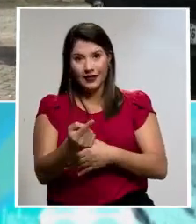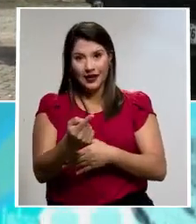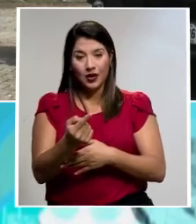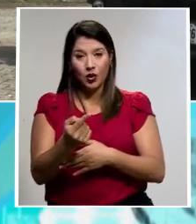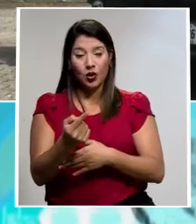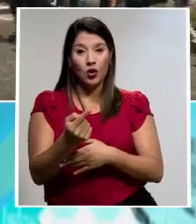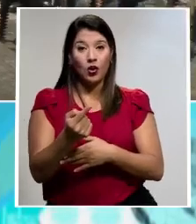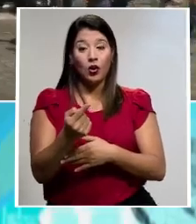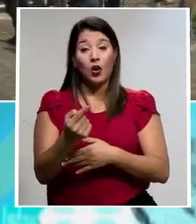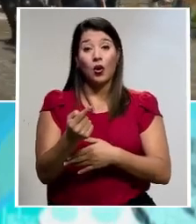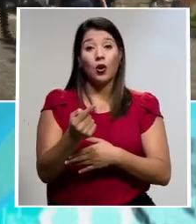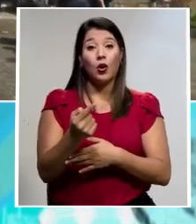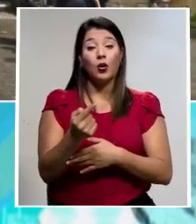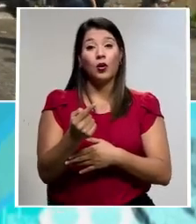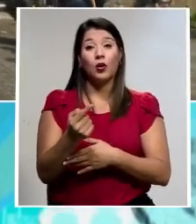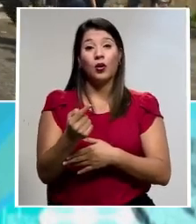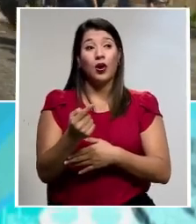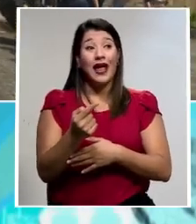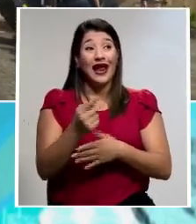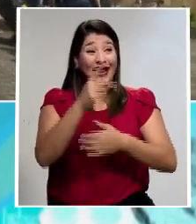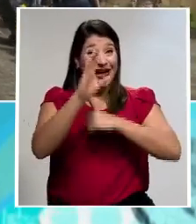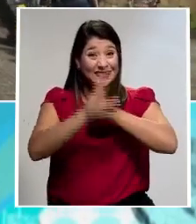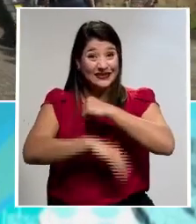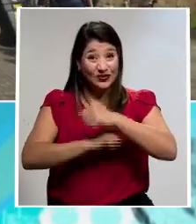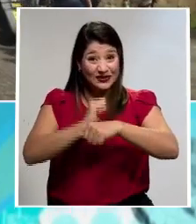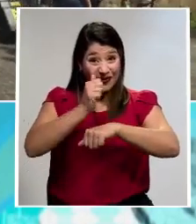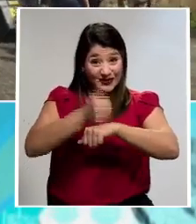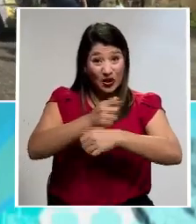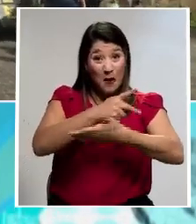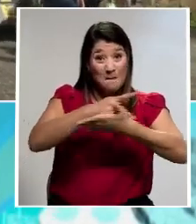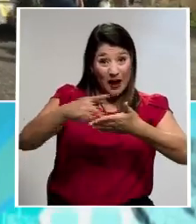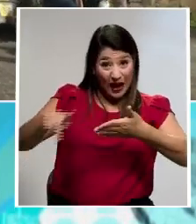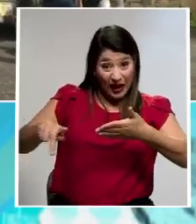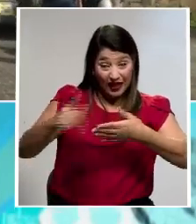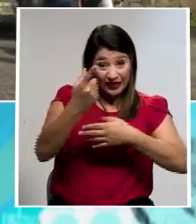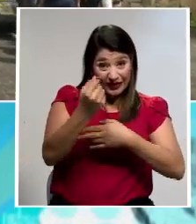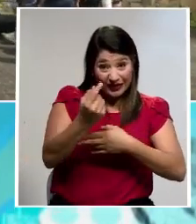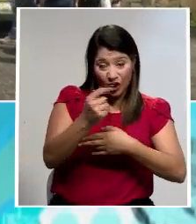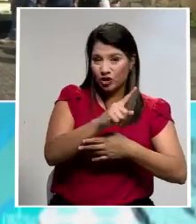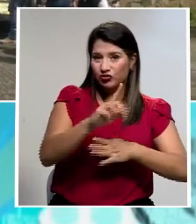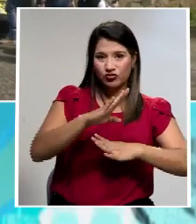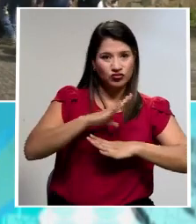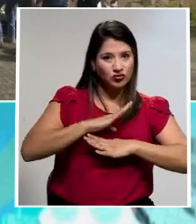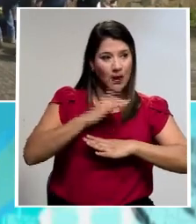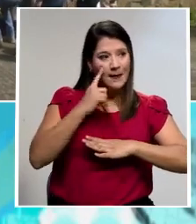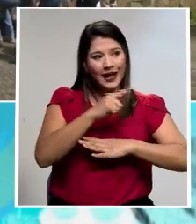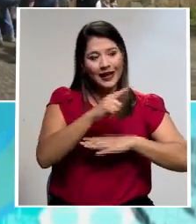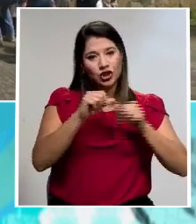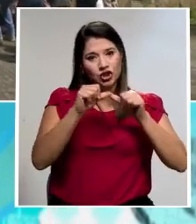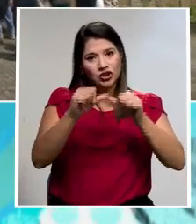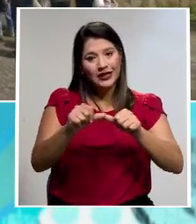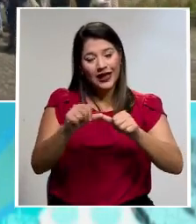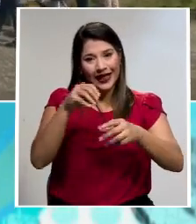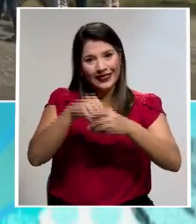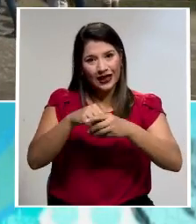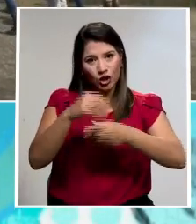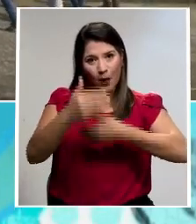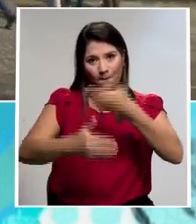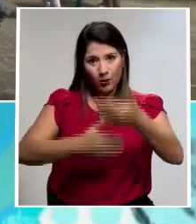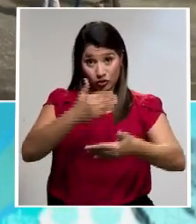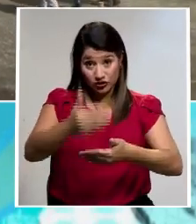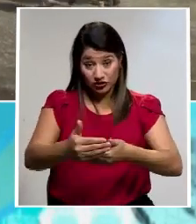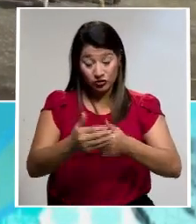esa posible prisión preventiva son insuficientes para contener o para mantener a estas personas dentro del proceso. Eso es lo que uno